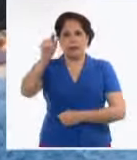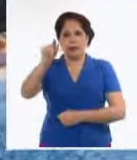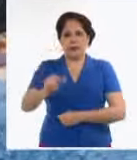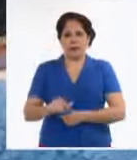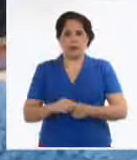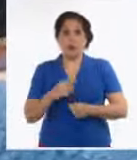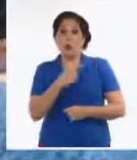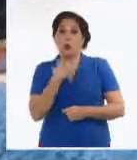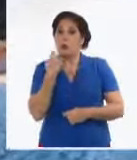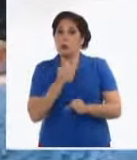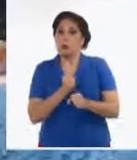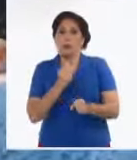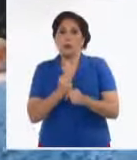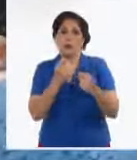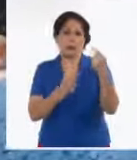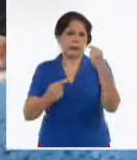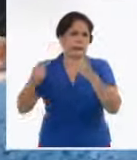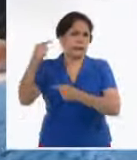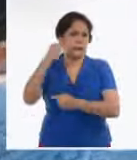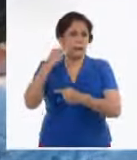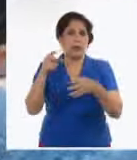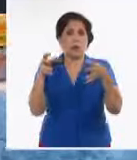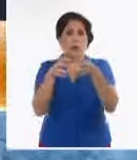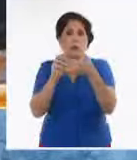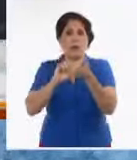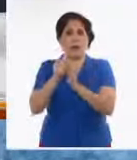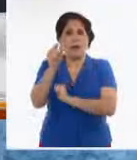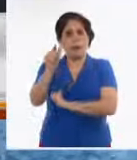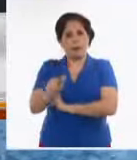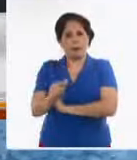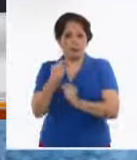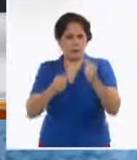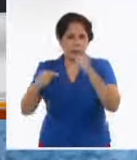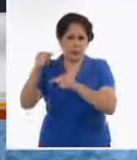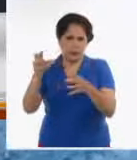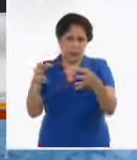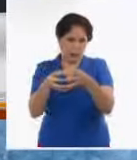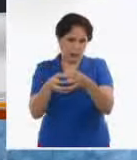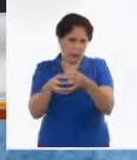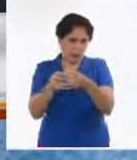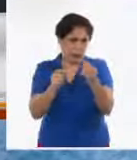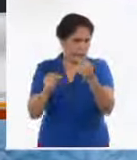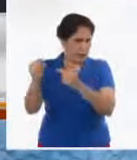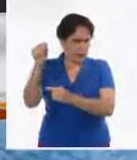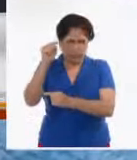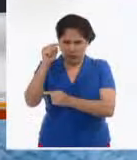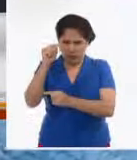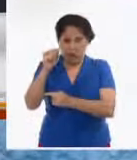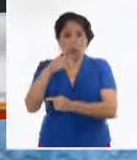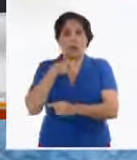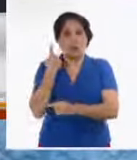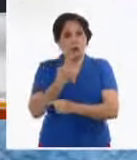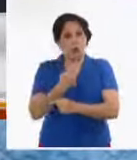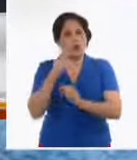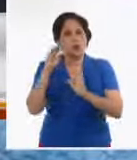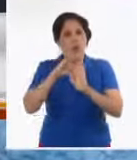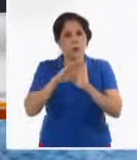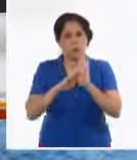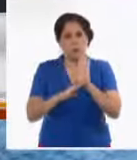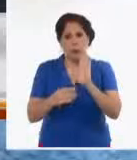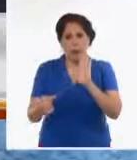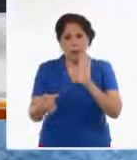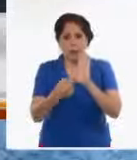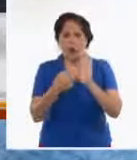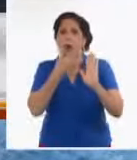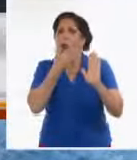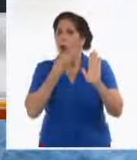Estamos trabajando con las principales figuras del equipo, es decir, con las principales figuras. Es decir, tenemos varios jugadores jóvenes que están trabajando